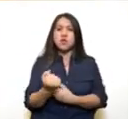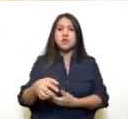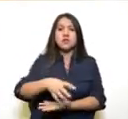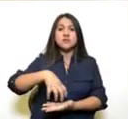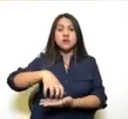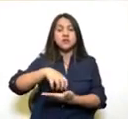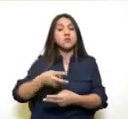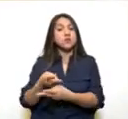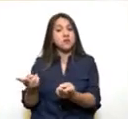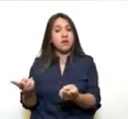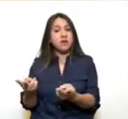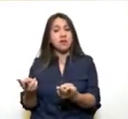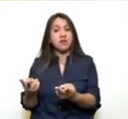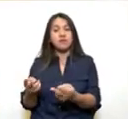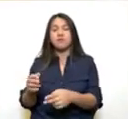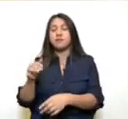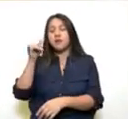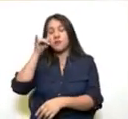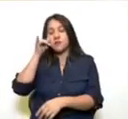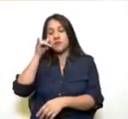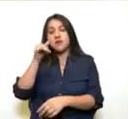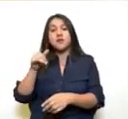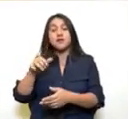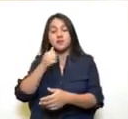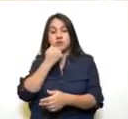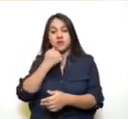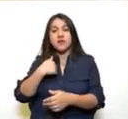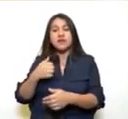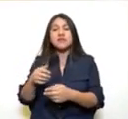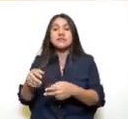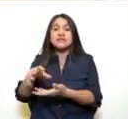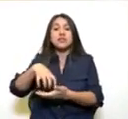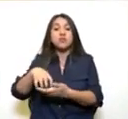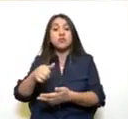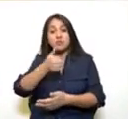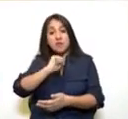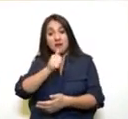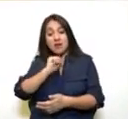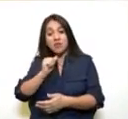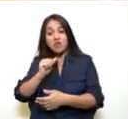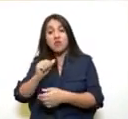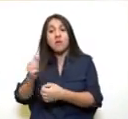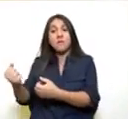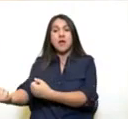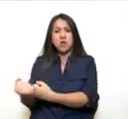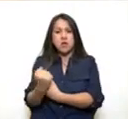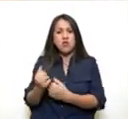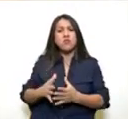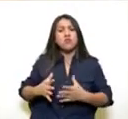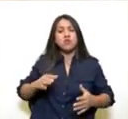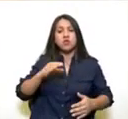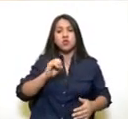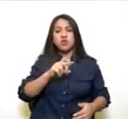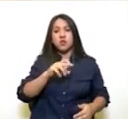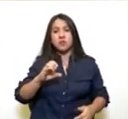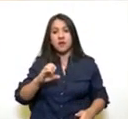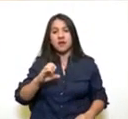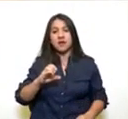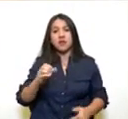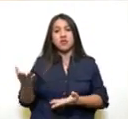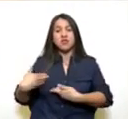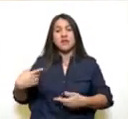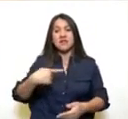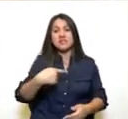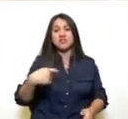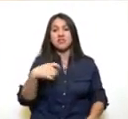privado tengo que nombrar y puedo nombrar a copec que no están donando 160.000